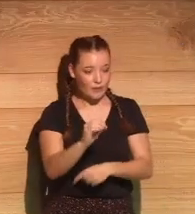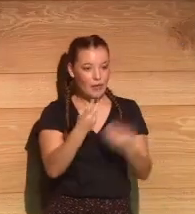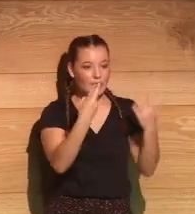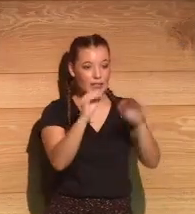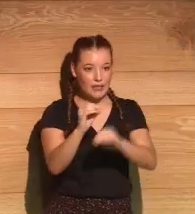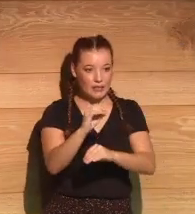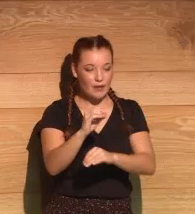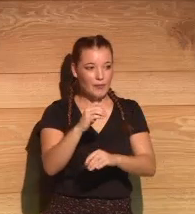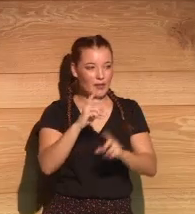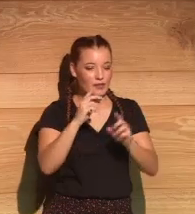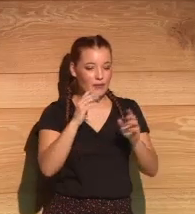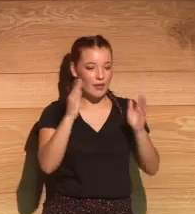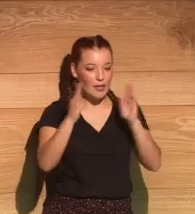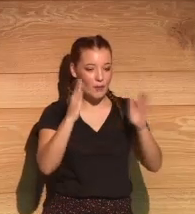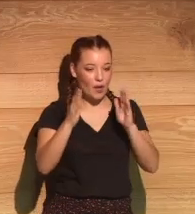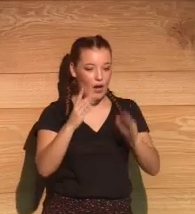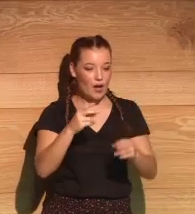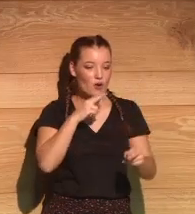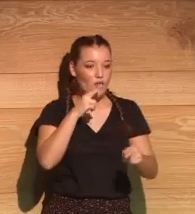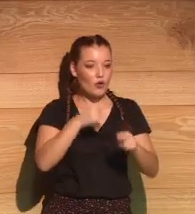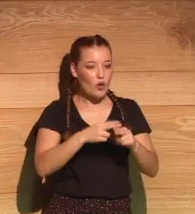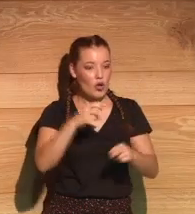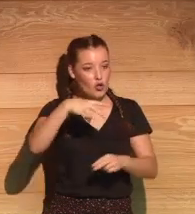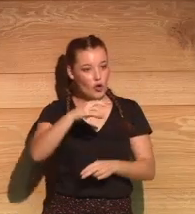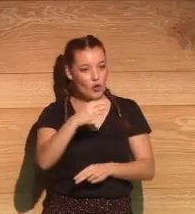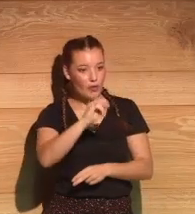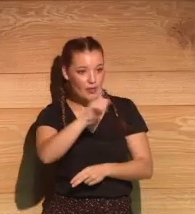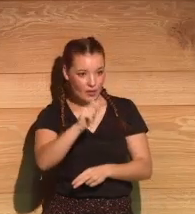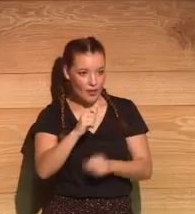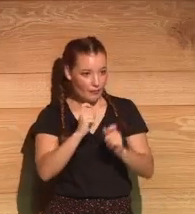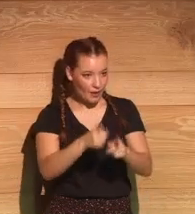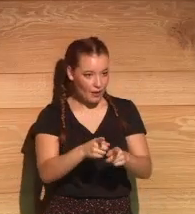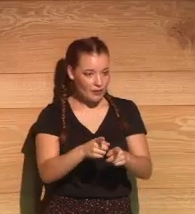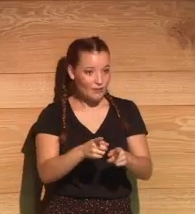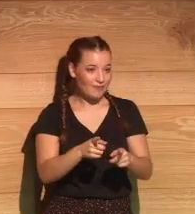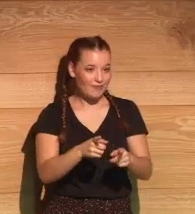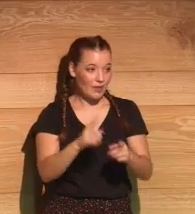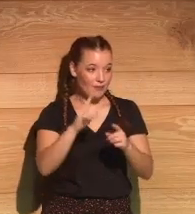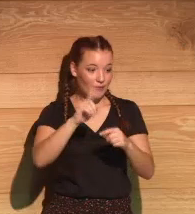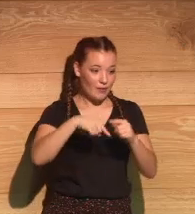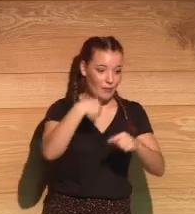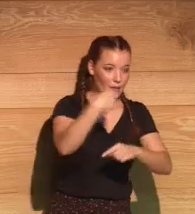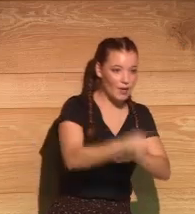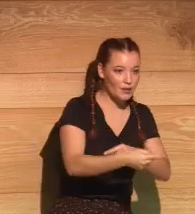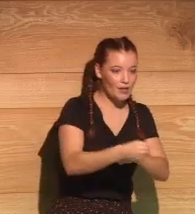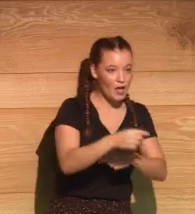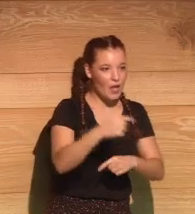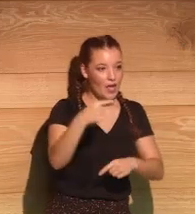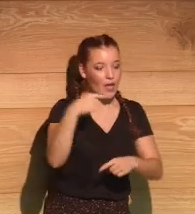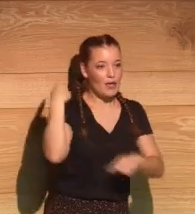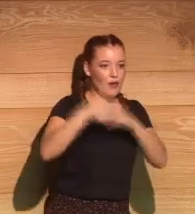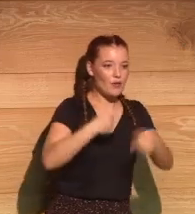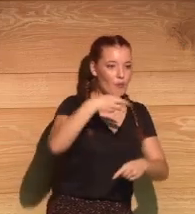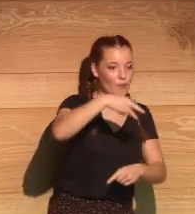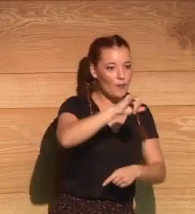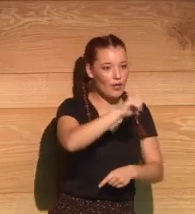nocilla, y de repente un olvido a la generación de los 80. De la generación de nocilla realmente hemos pasado a los millennials o la generación Z, los